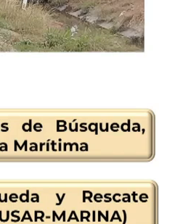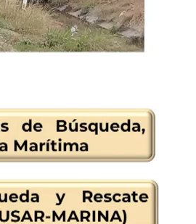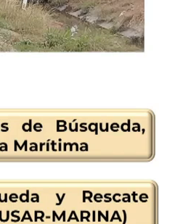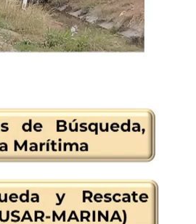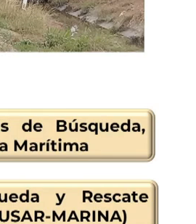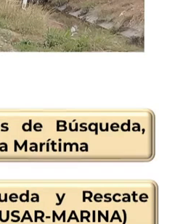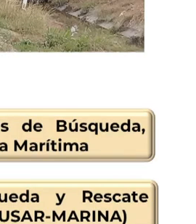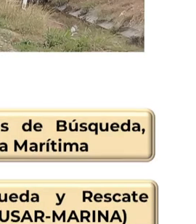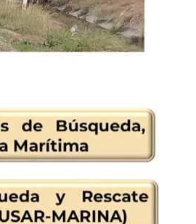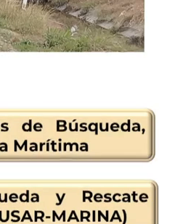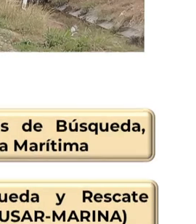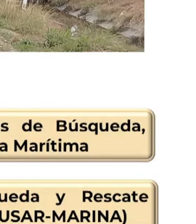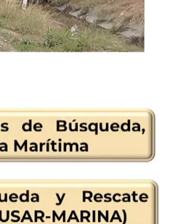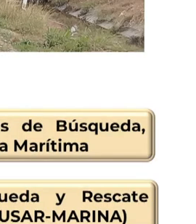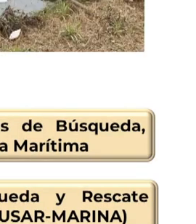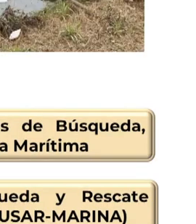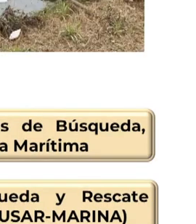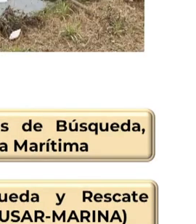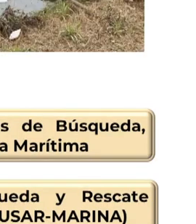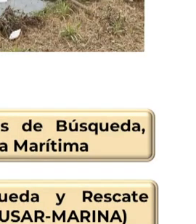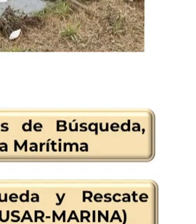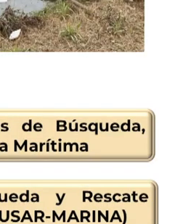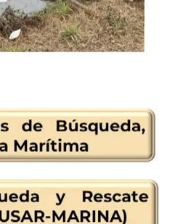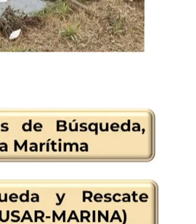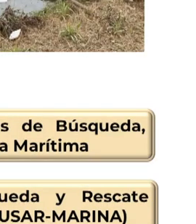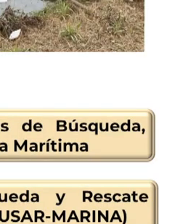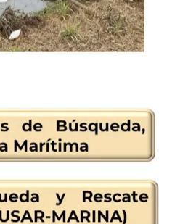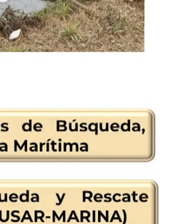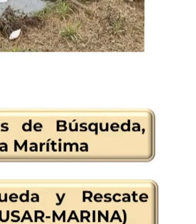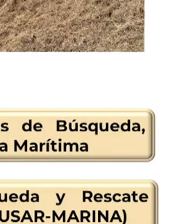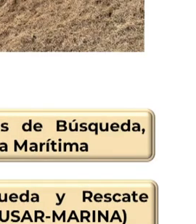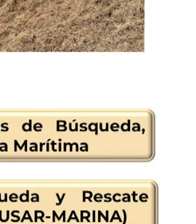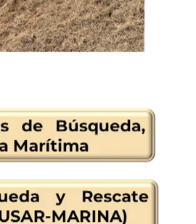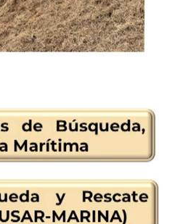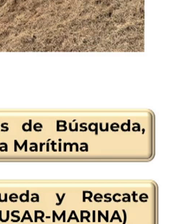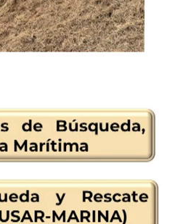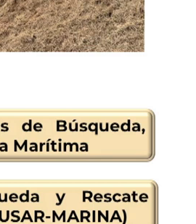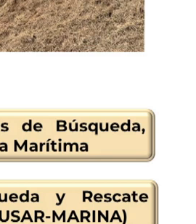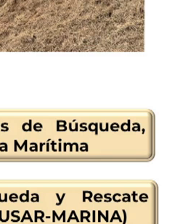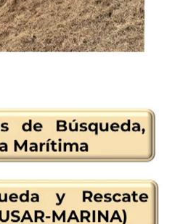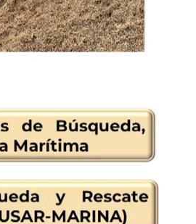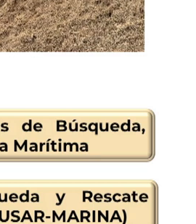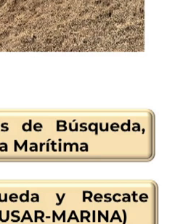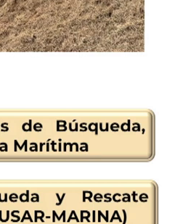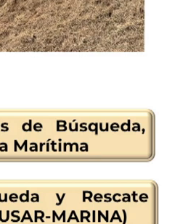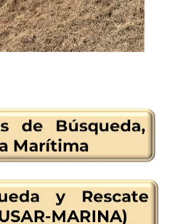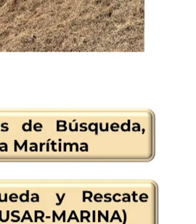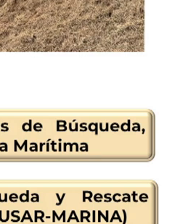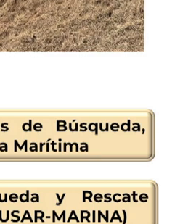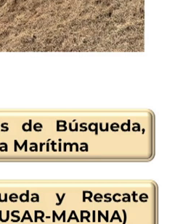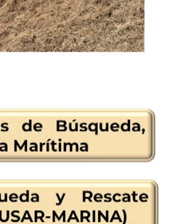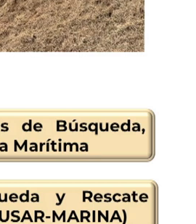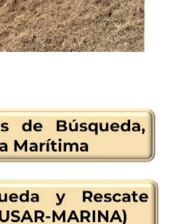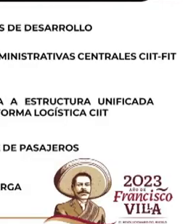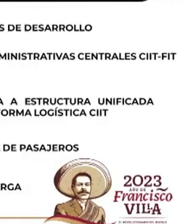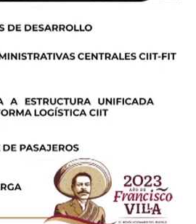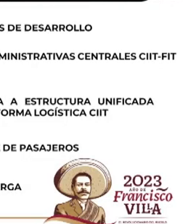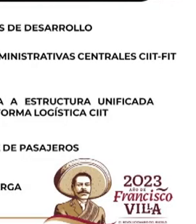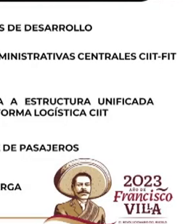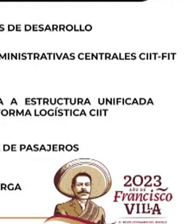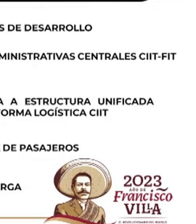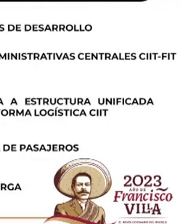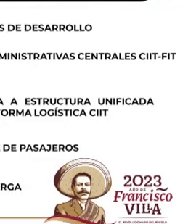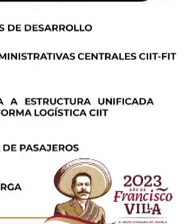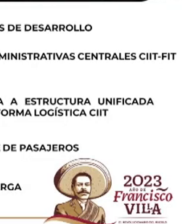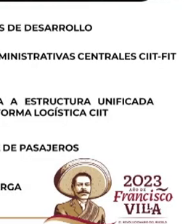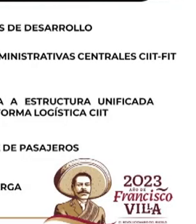con 2.126 elementos para este tipo de operaciones. La que sigue. Y en lo que se refiere a la seguridad